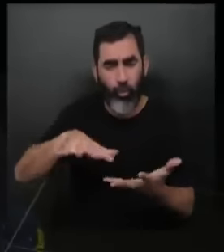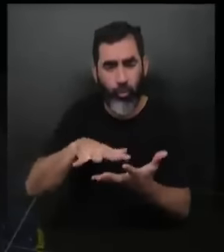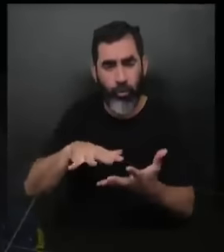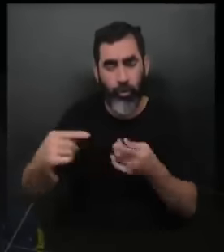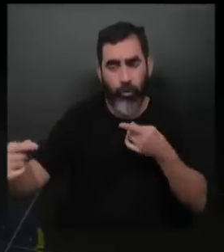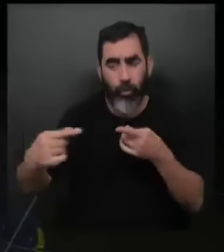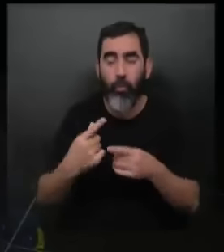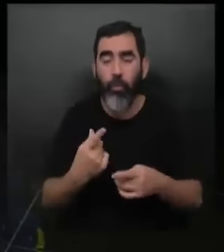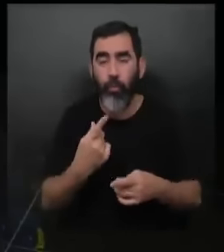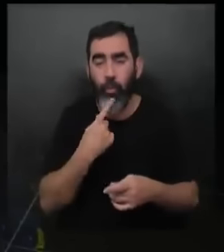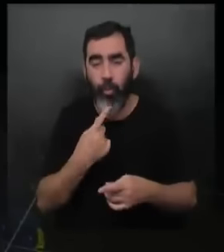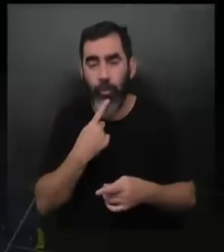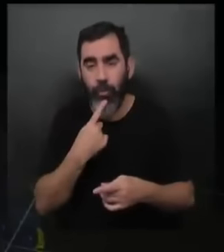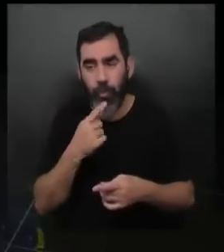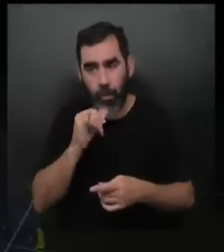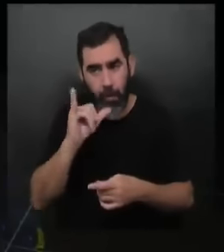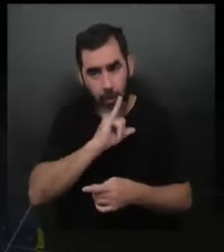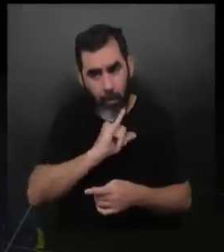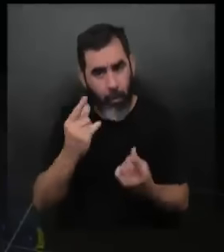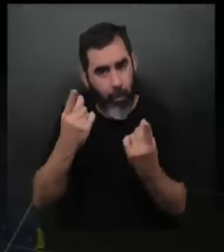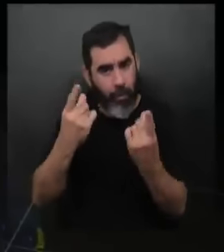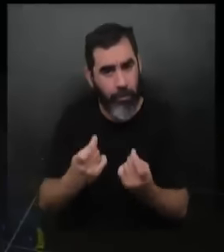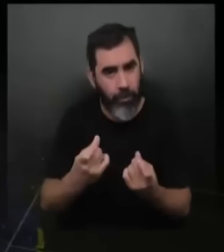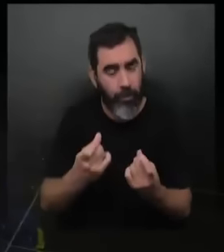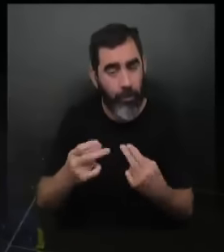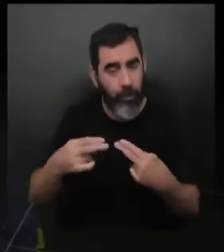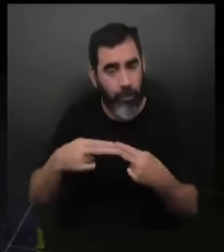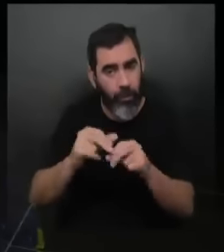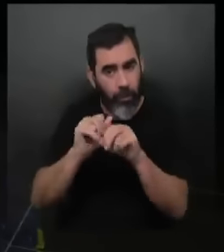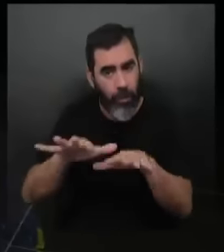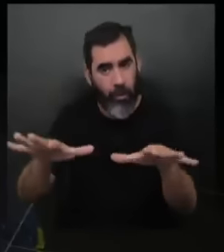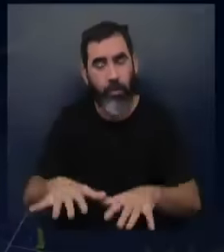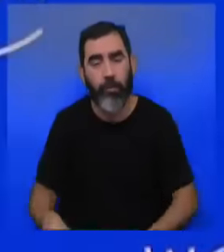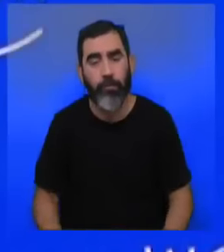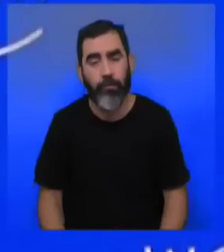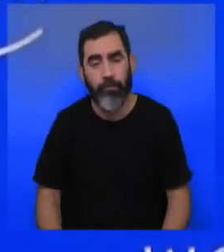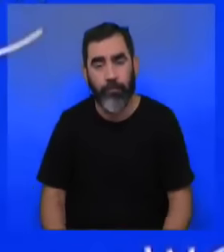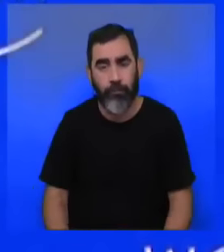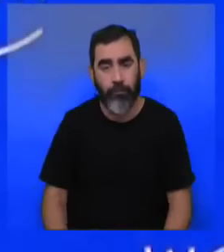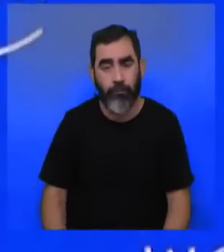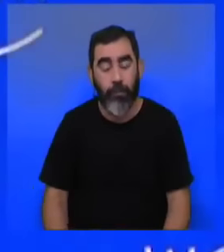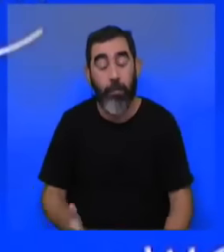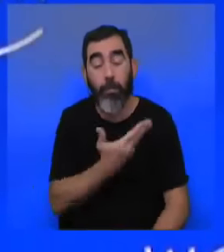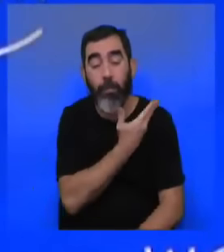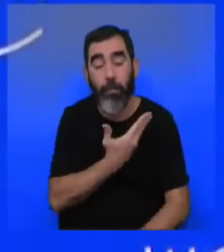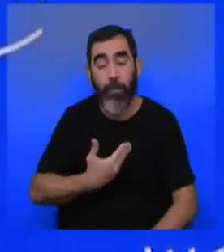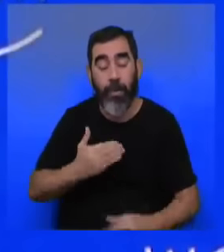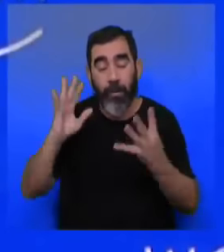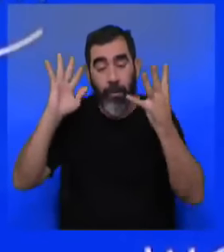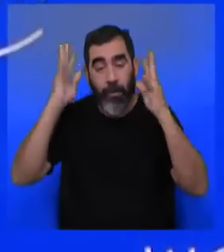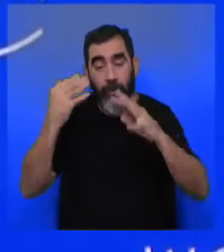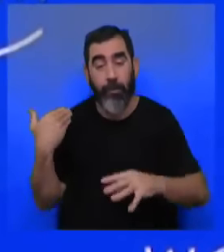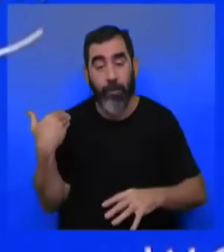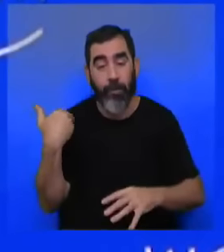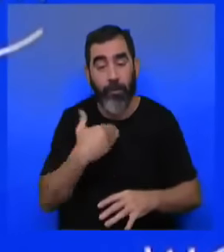adversarios políticos en un duro mensaje a través de las redes sociales el presidente Argentino